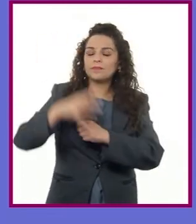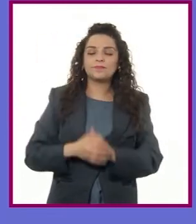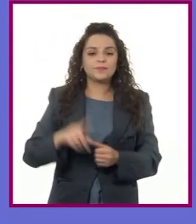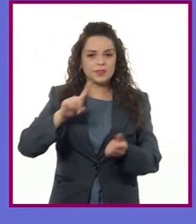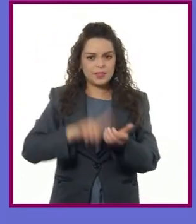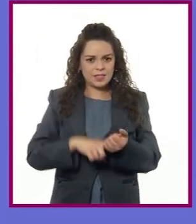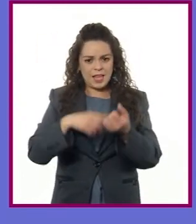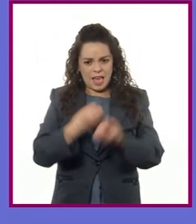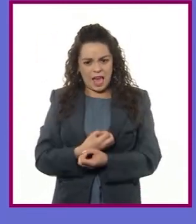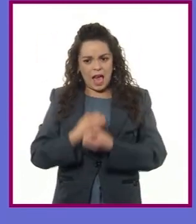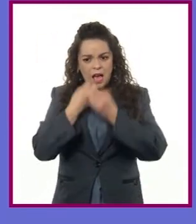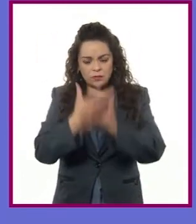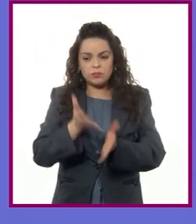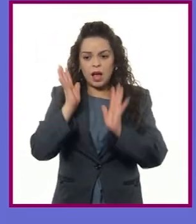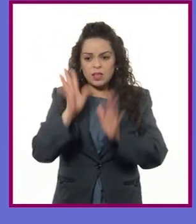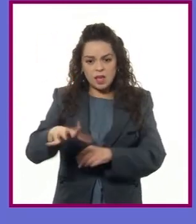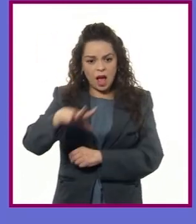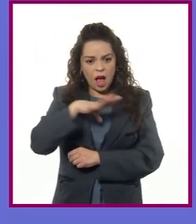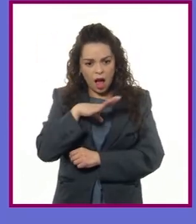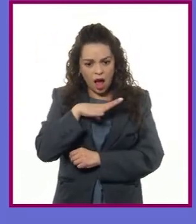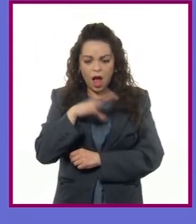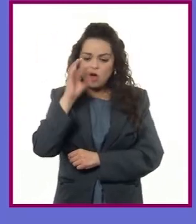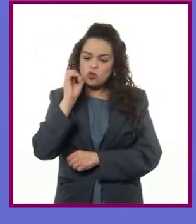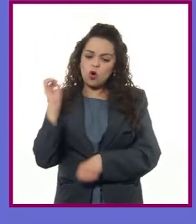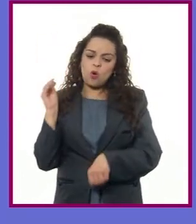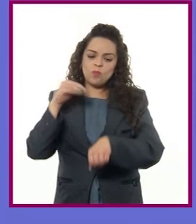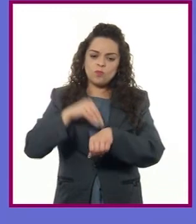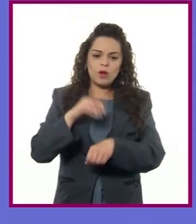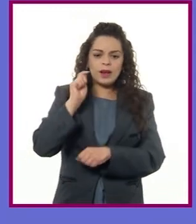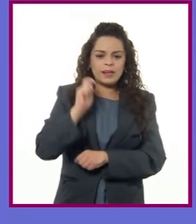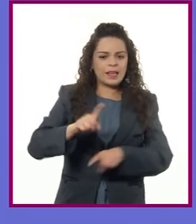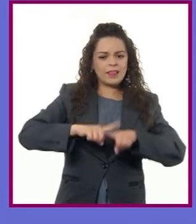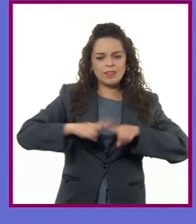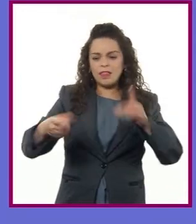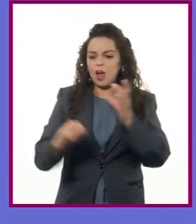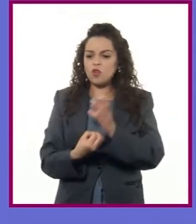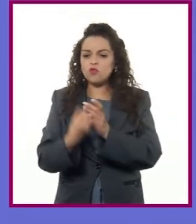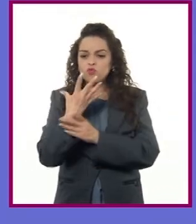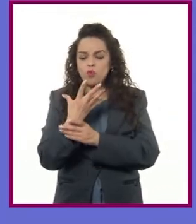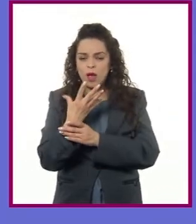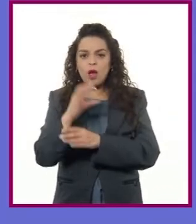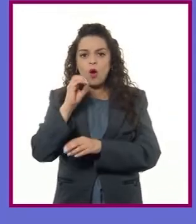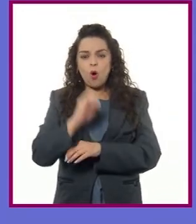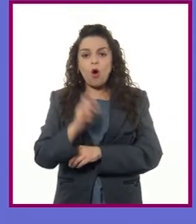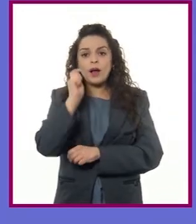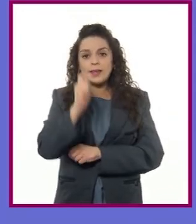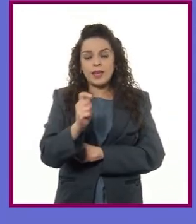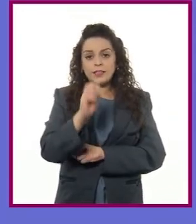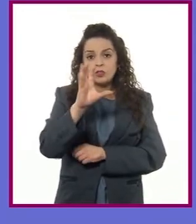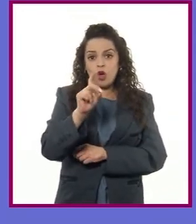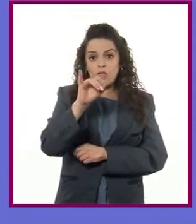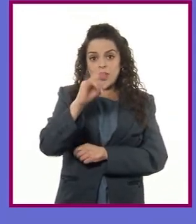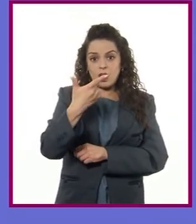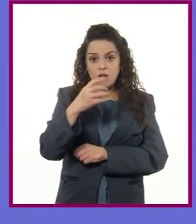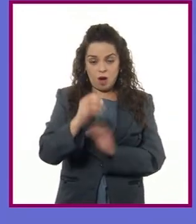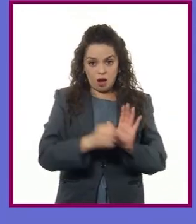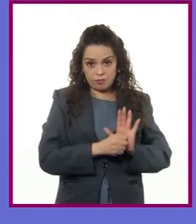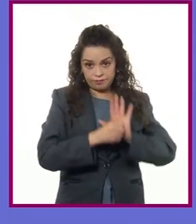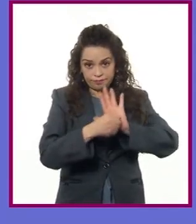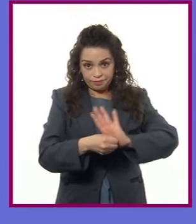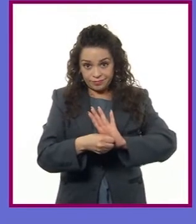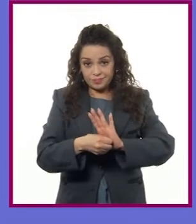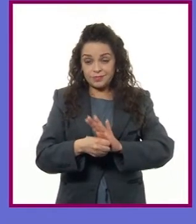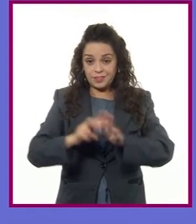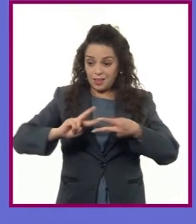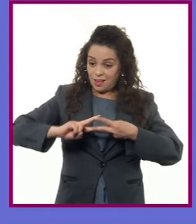génica existente o insertar un cromosoma totalmente nuevo o reescribir el código genético. Cerramos